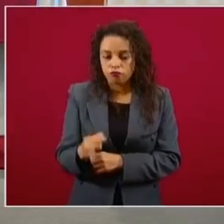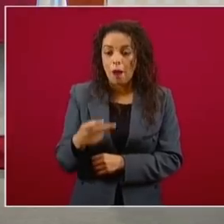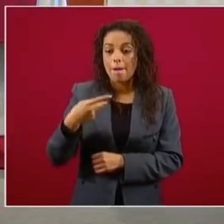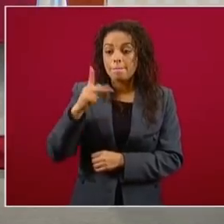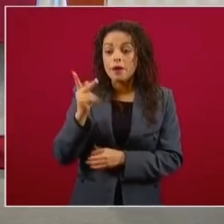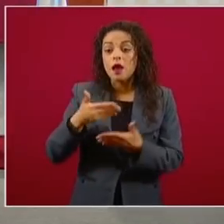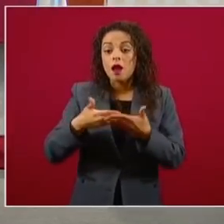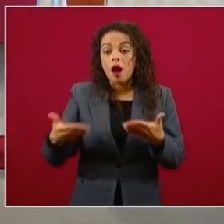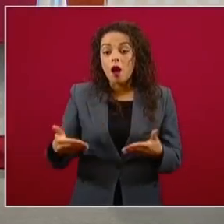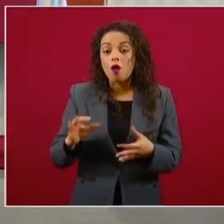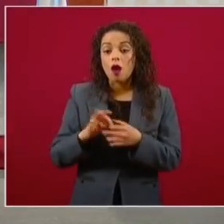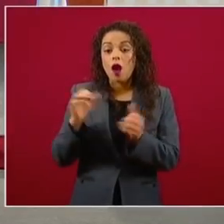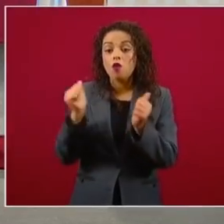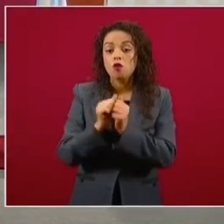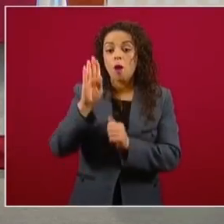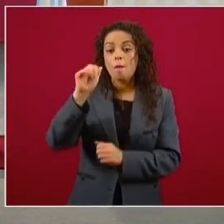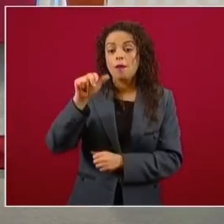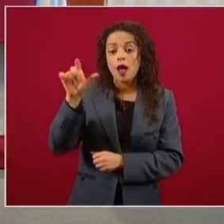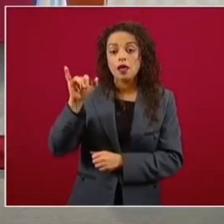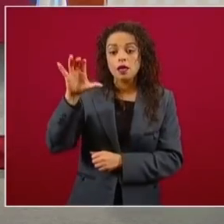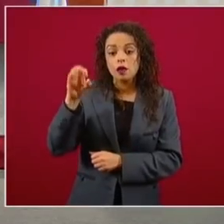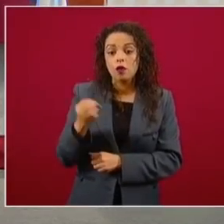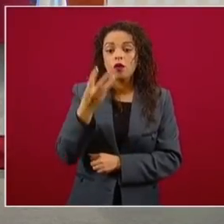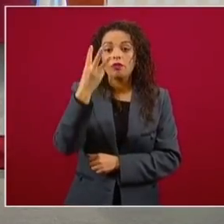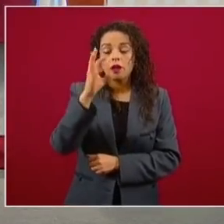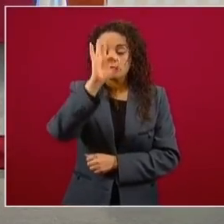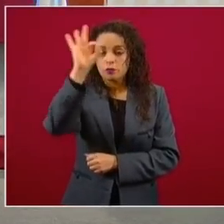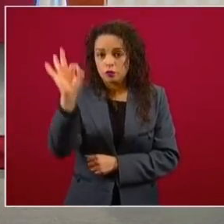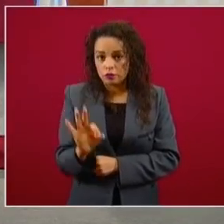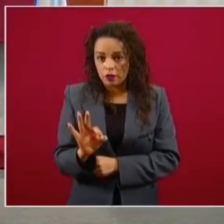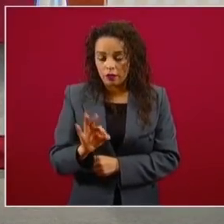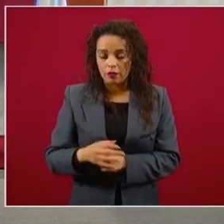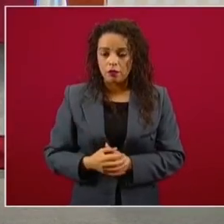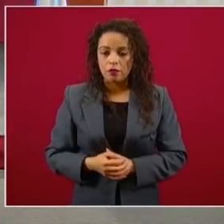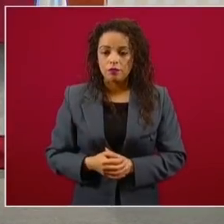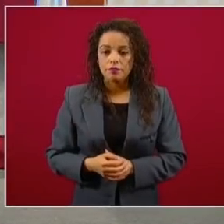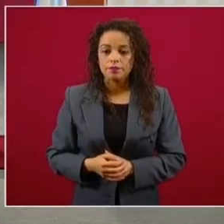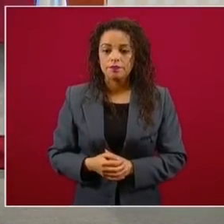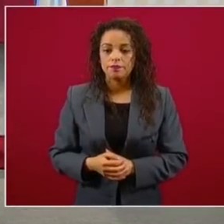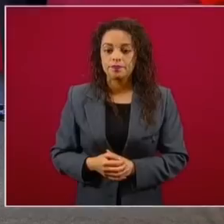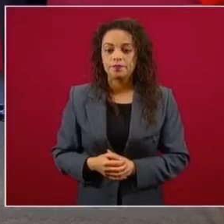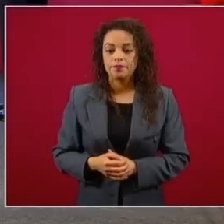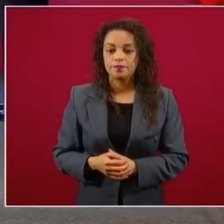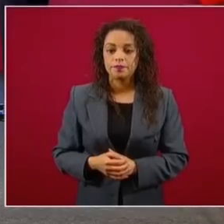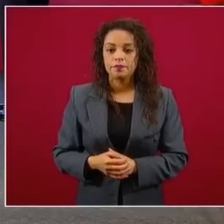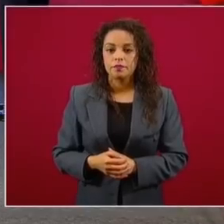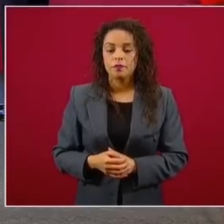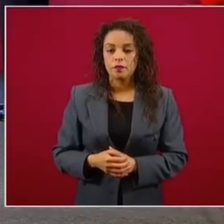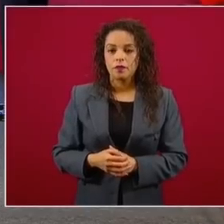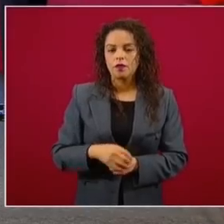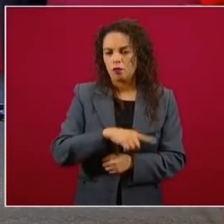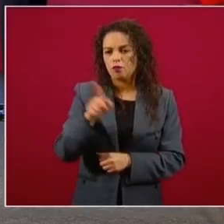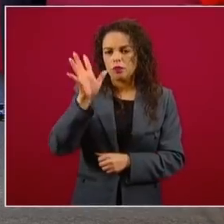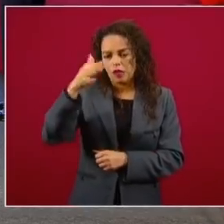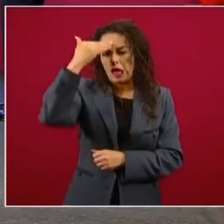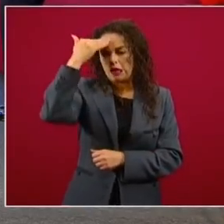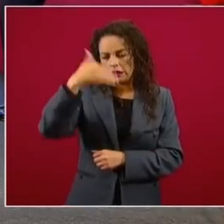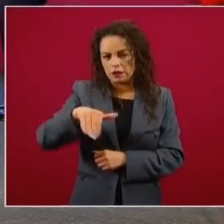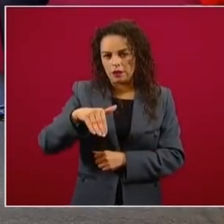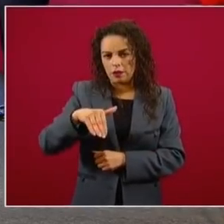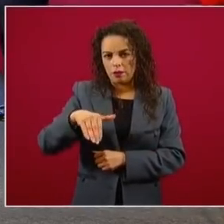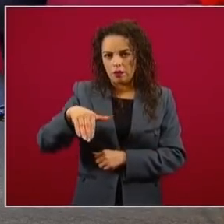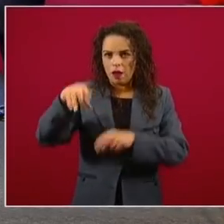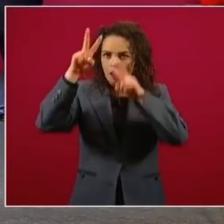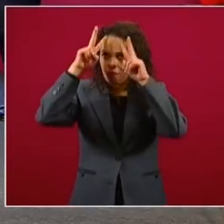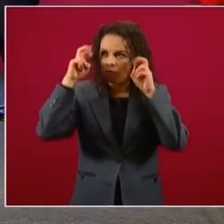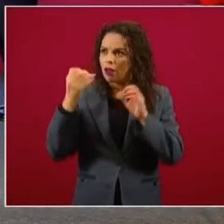Banco de México, que es de 3%. Y el último punto es, como ustedes saben, el año pasado, justo en el verano del año